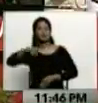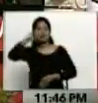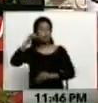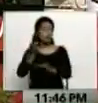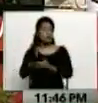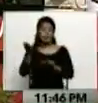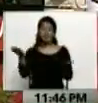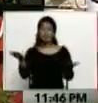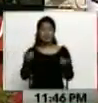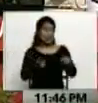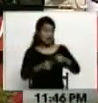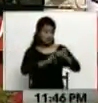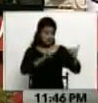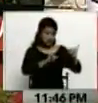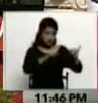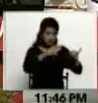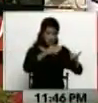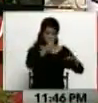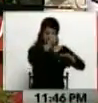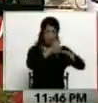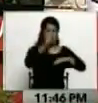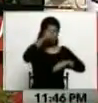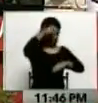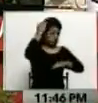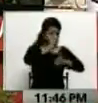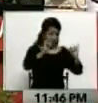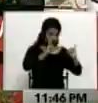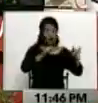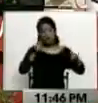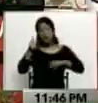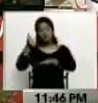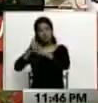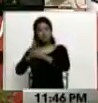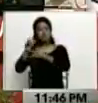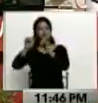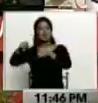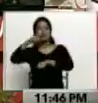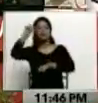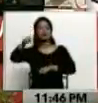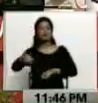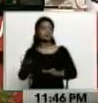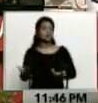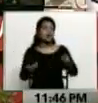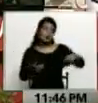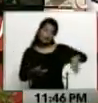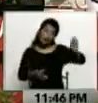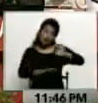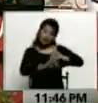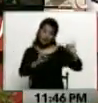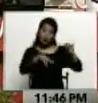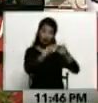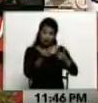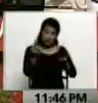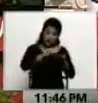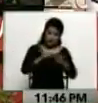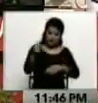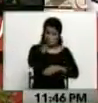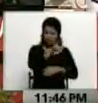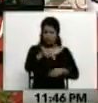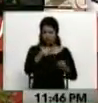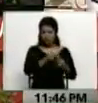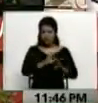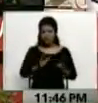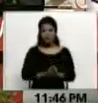sigue siendo presidente te fuiste para no volver el